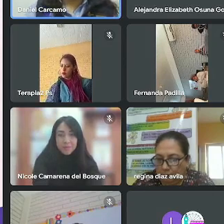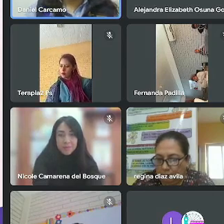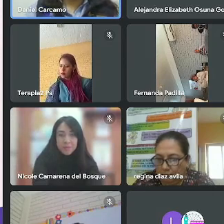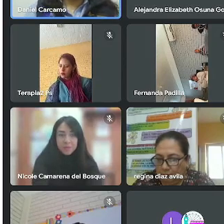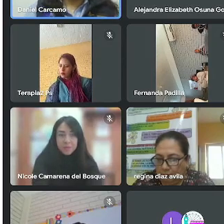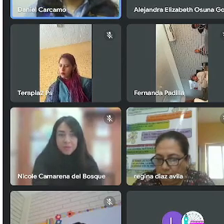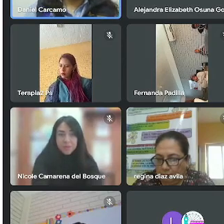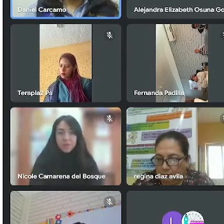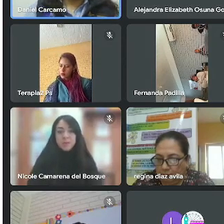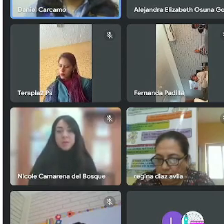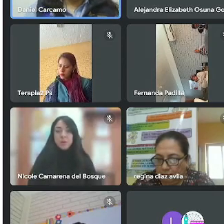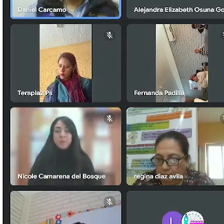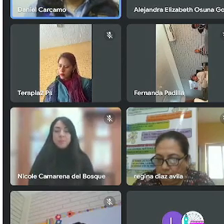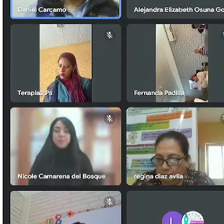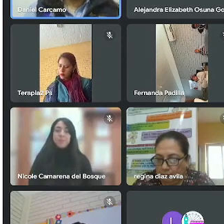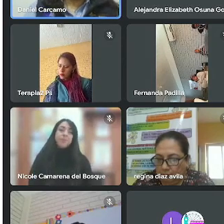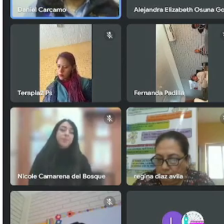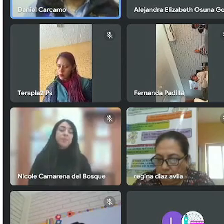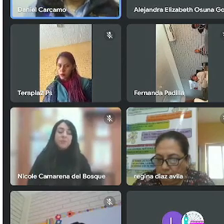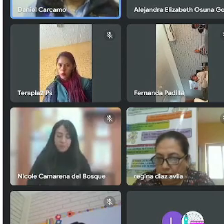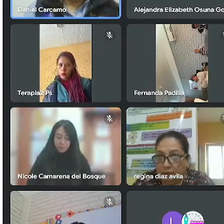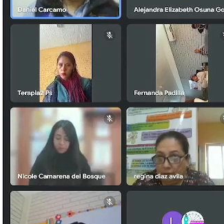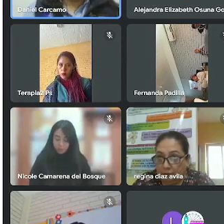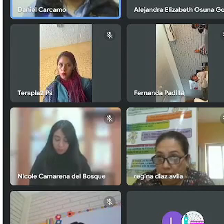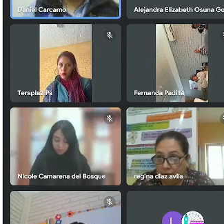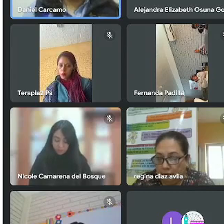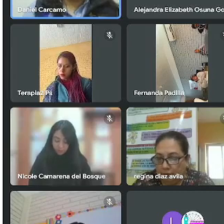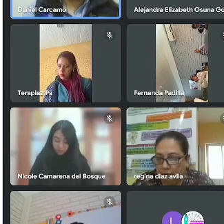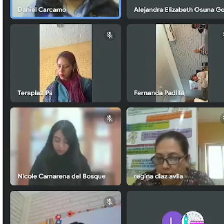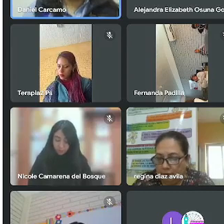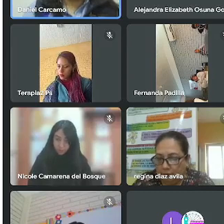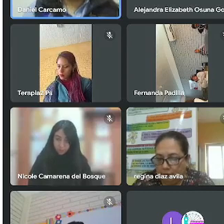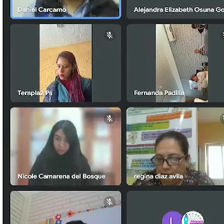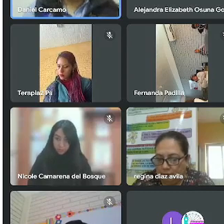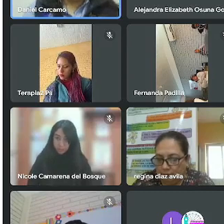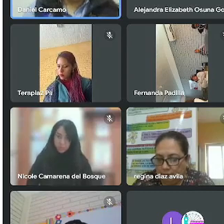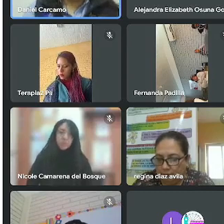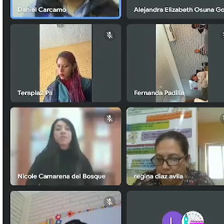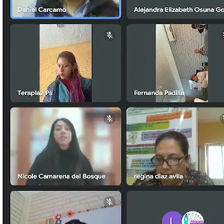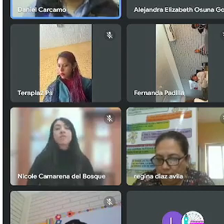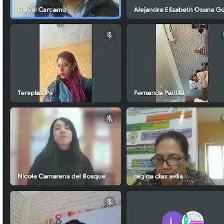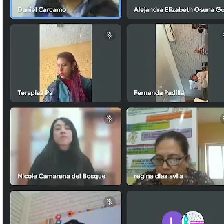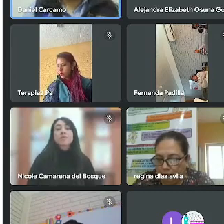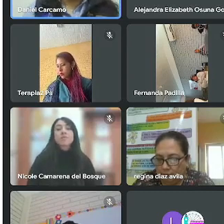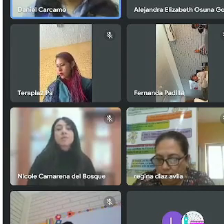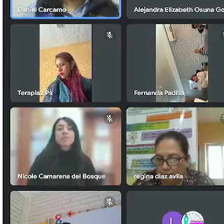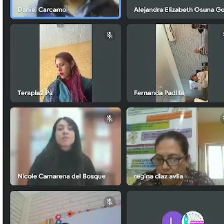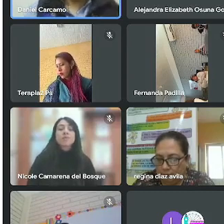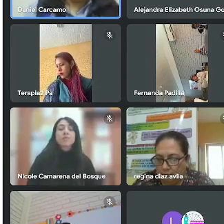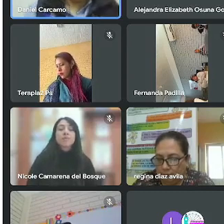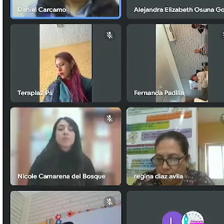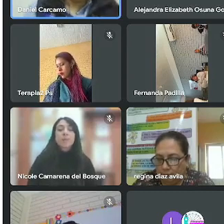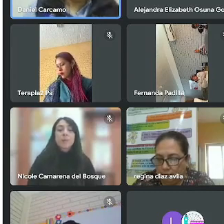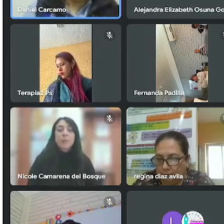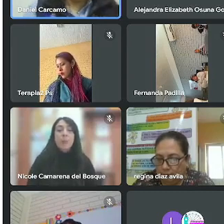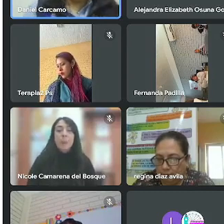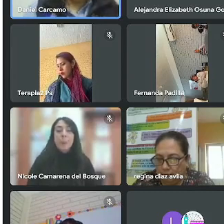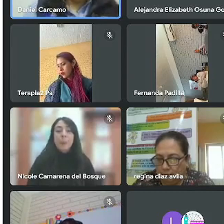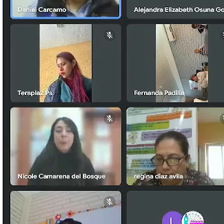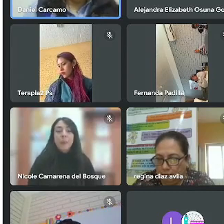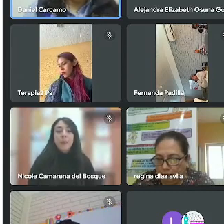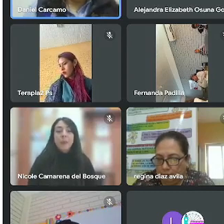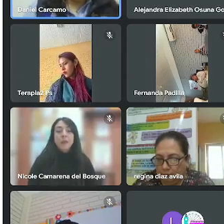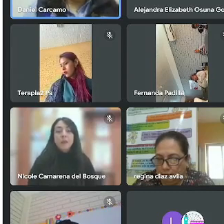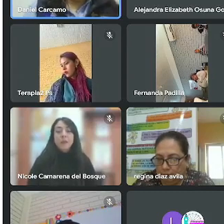anterior y, por ejemplo, si tuve mi menstruación el 1 de marzo, tuve la menstruación